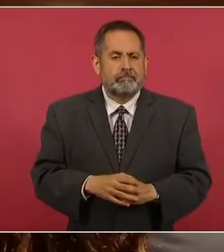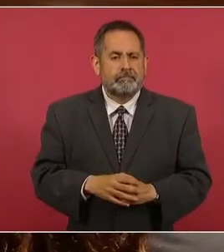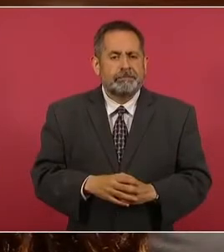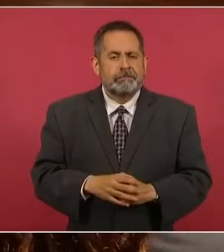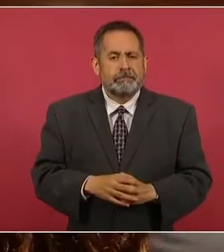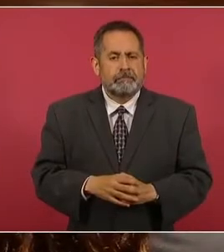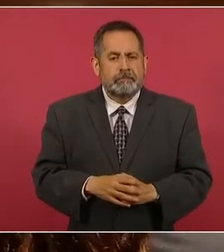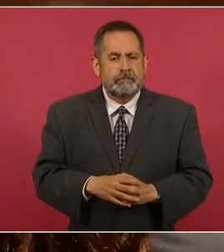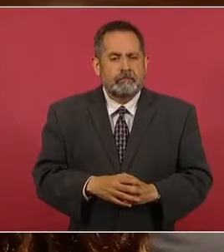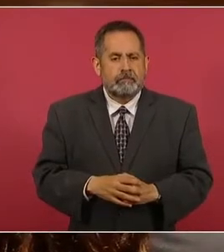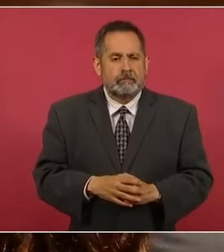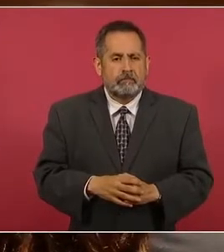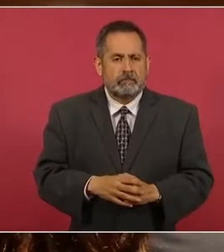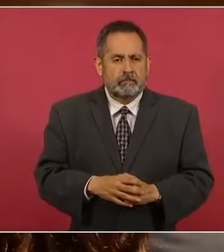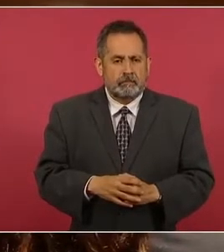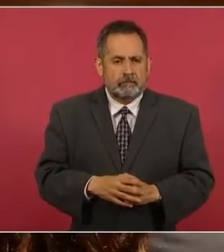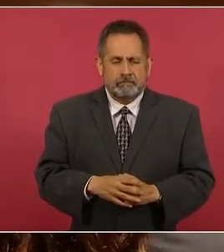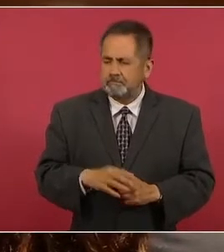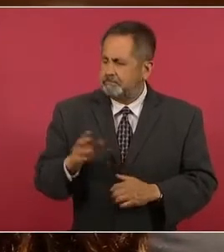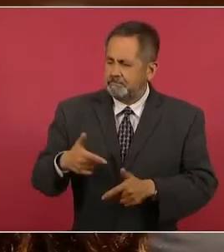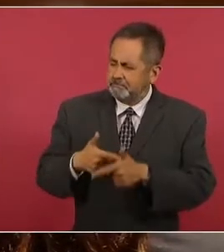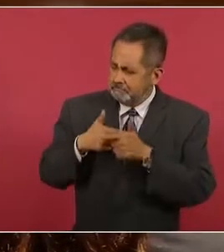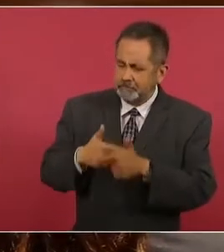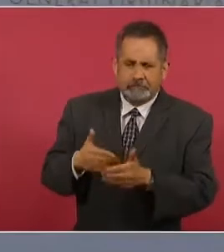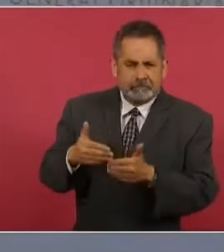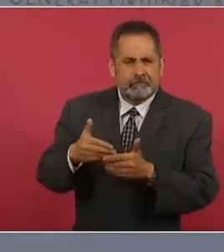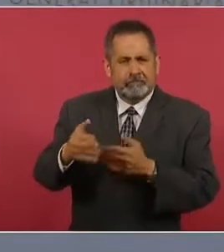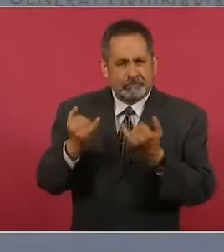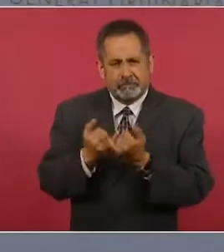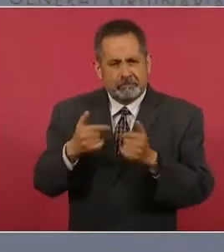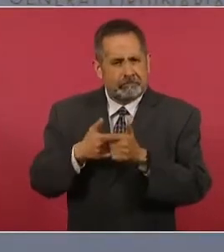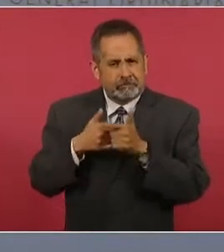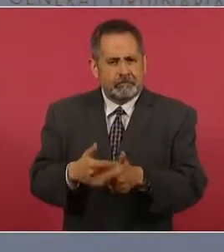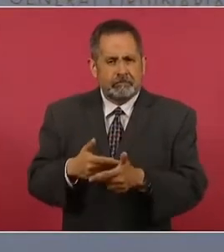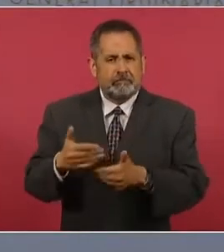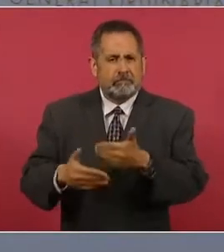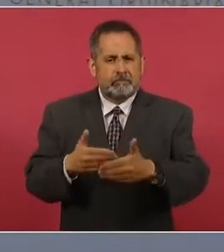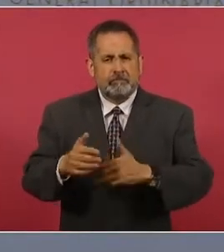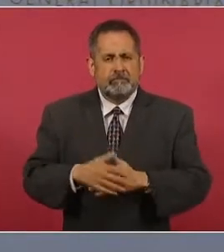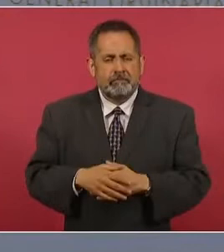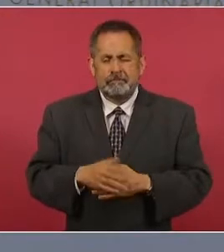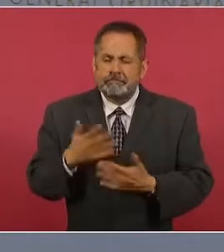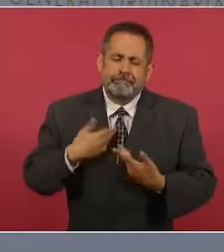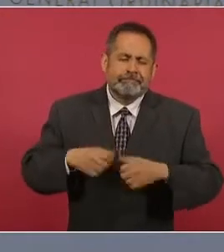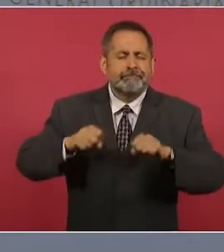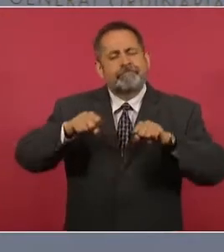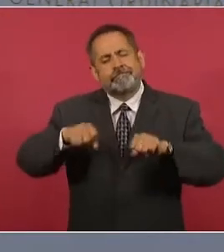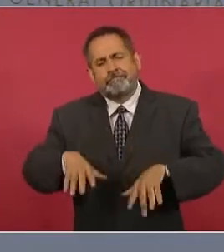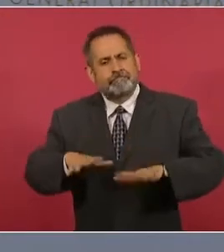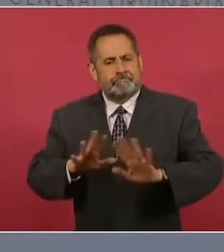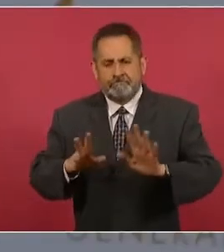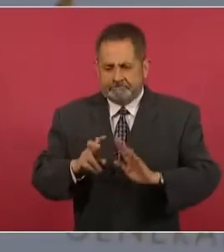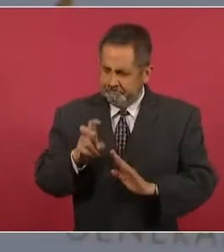Y vamos a seguir igual, sin relajar la disciplina,